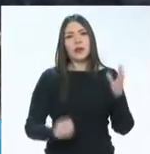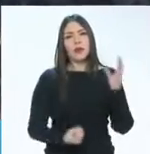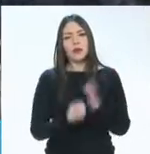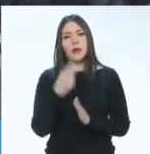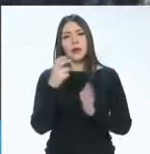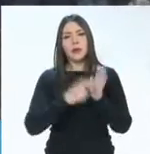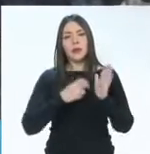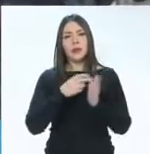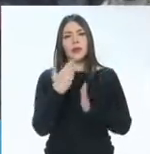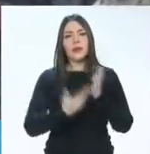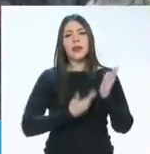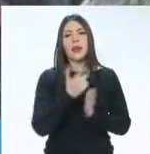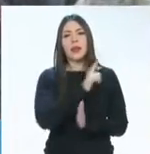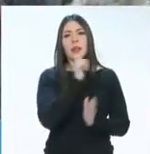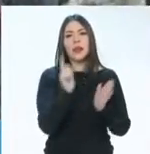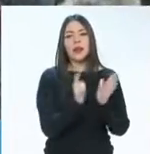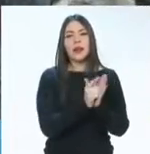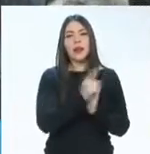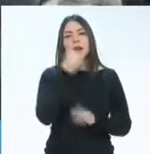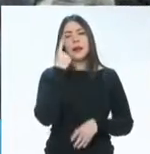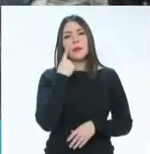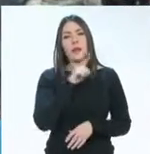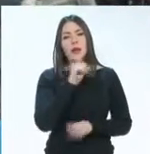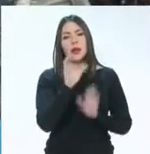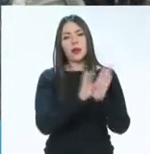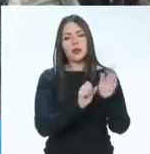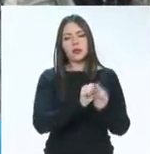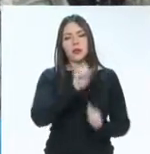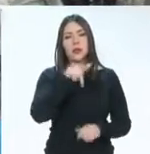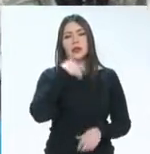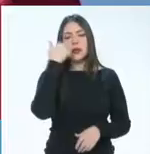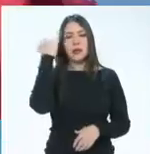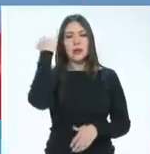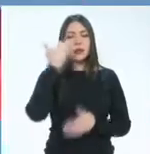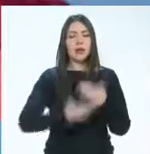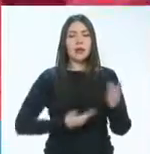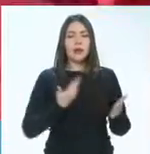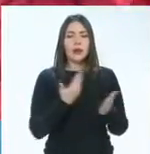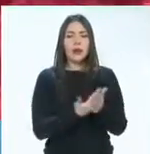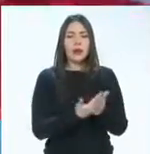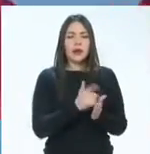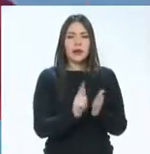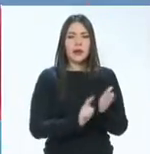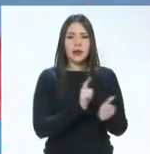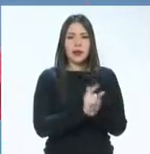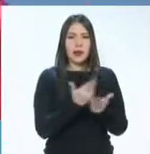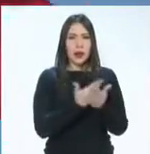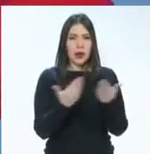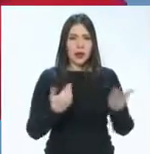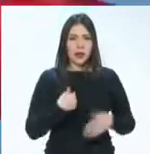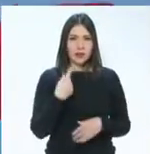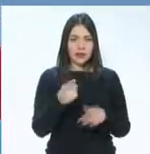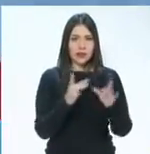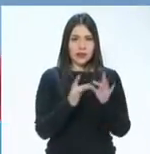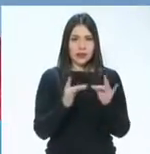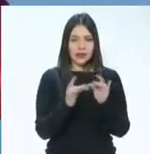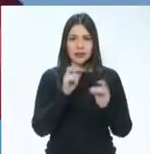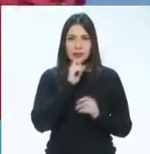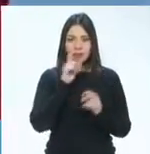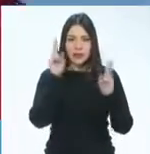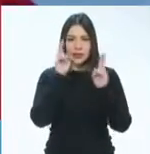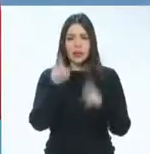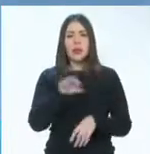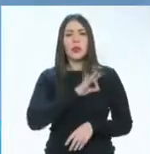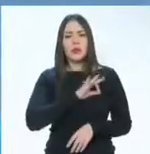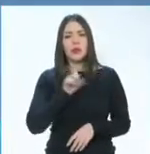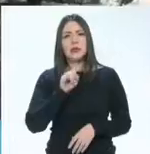constitucional. Yo sugeriría una reforma del texto del que le estoy hablando, con el objeto de que lo pueden